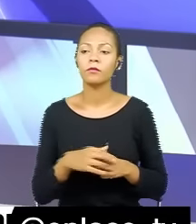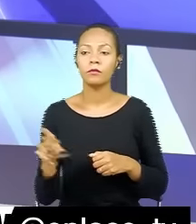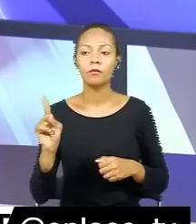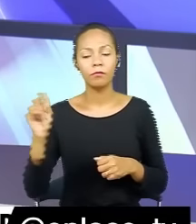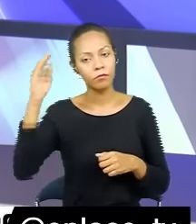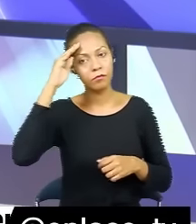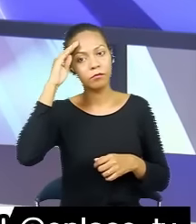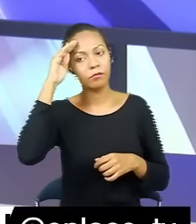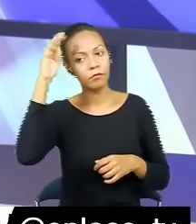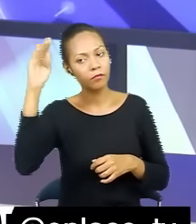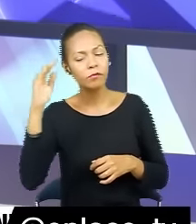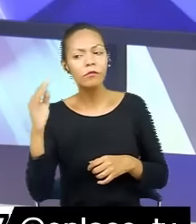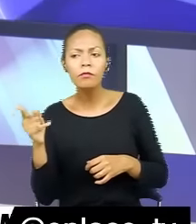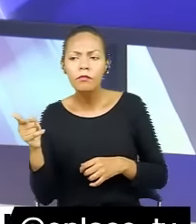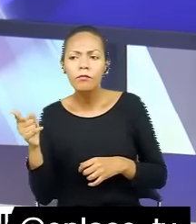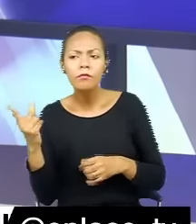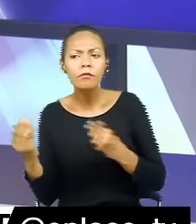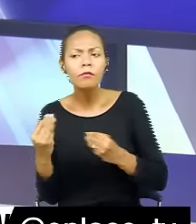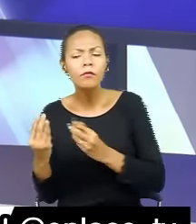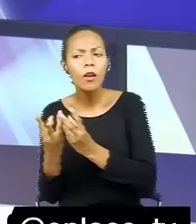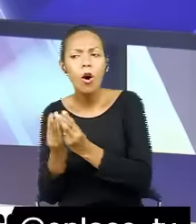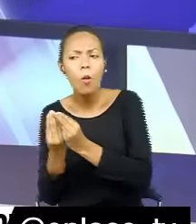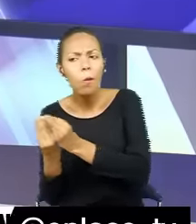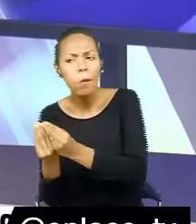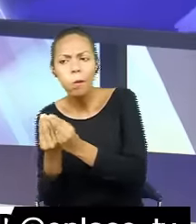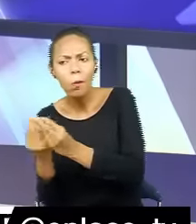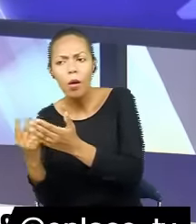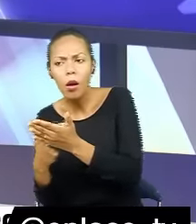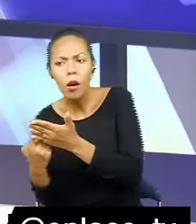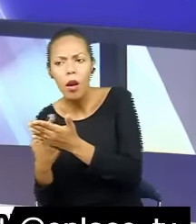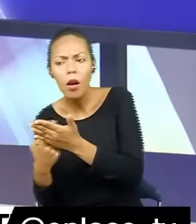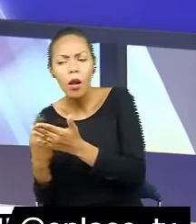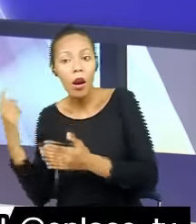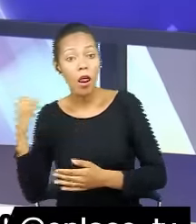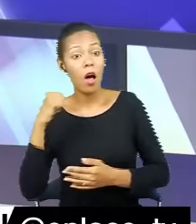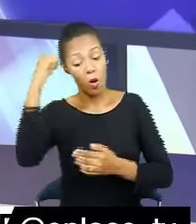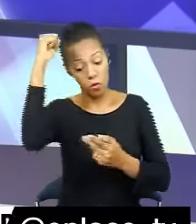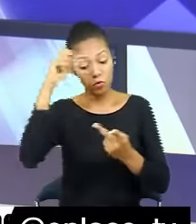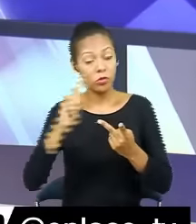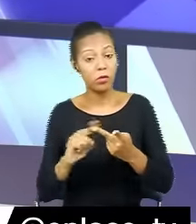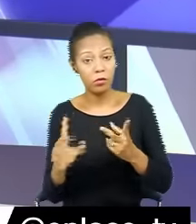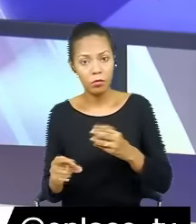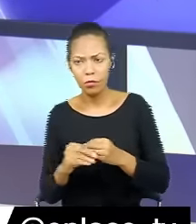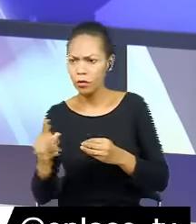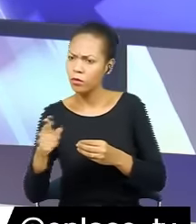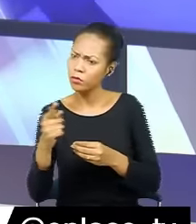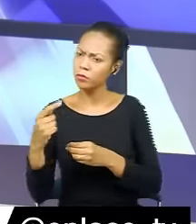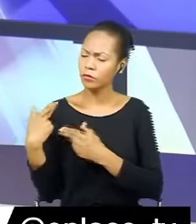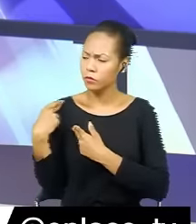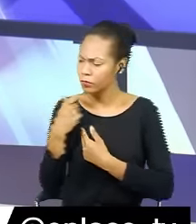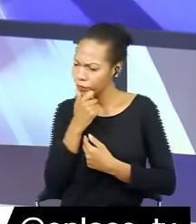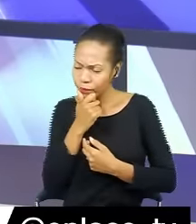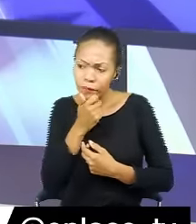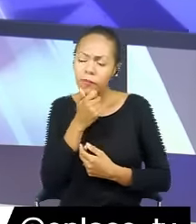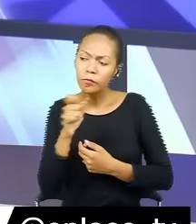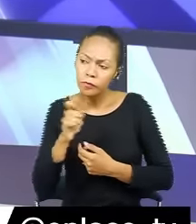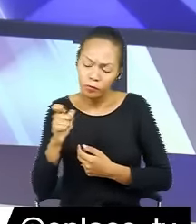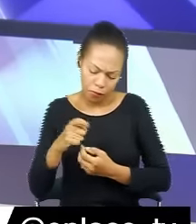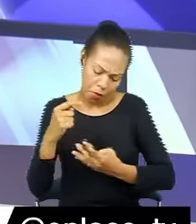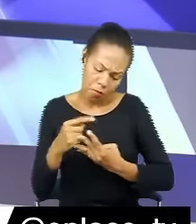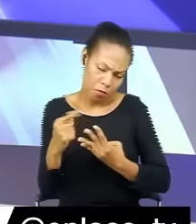Medio, se realiza una reunión entre dirigentes de la USO y autoridades para analizar y tomar medidas luego del atentado sicarial